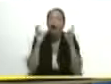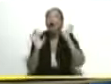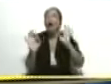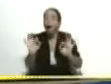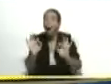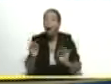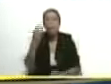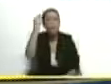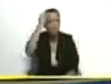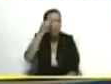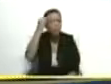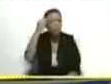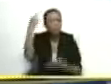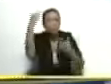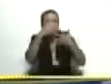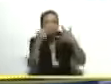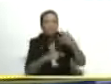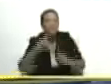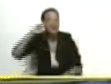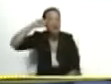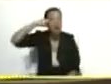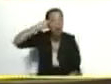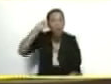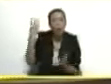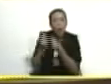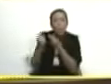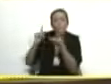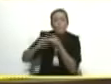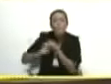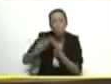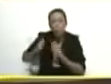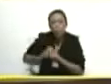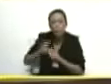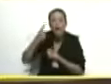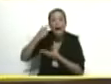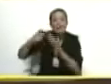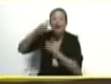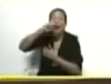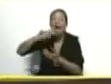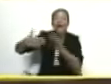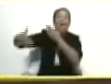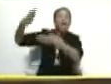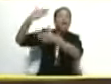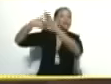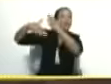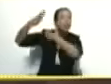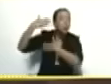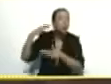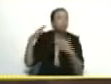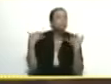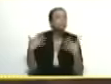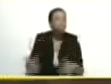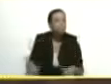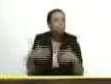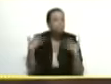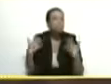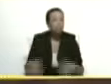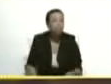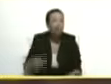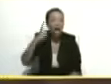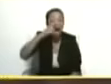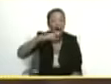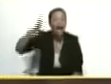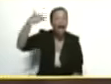Me puse a pensar tantas cosas, a recordar con Cilia aquellos años tremendos que